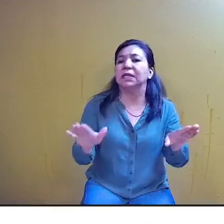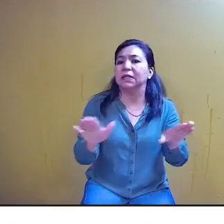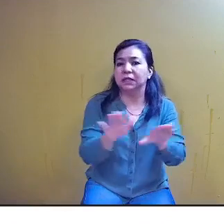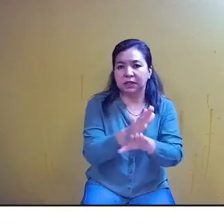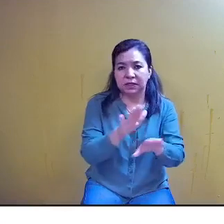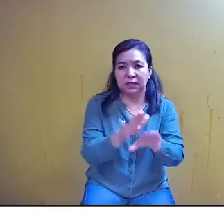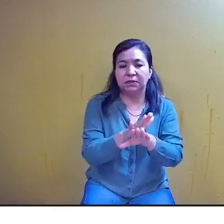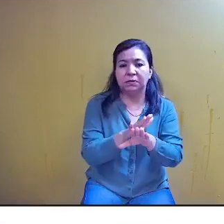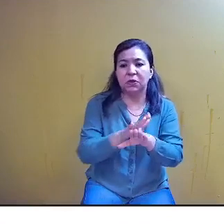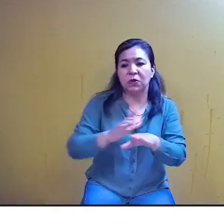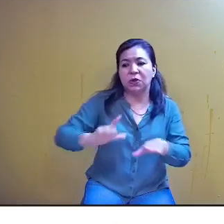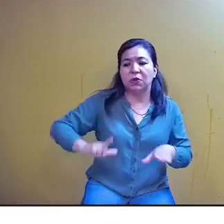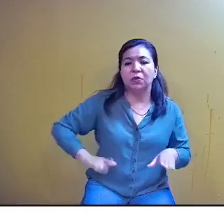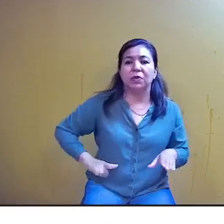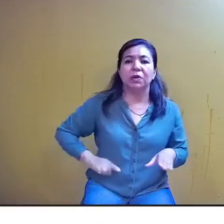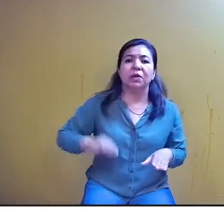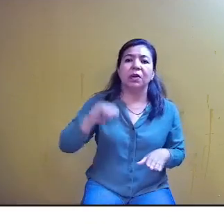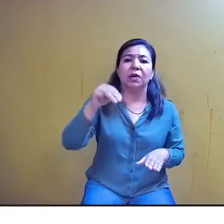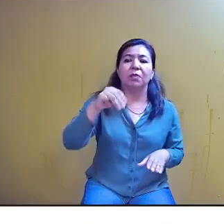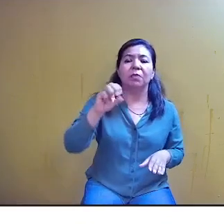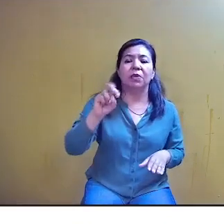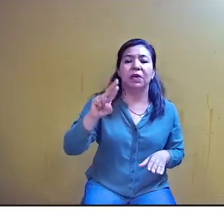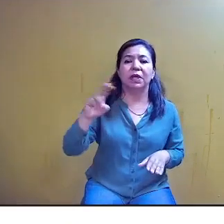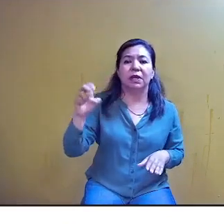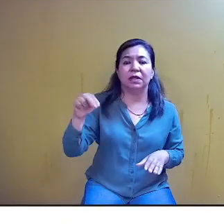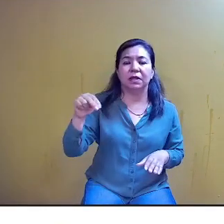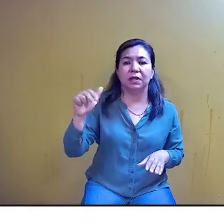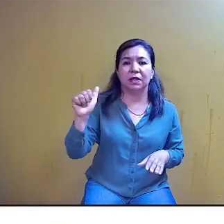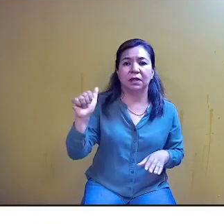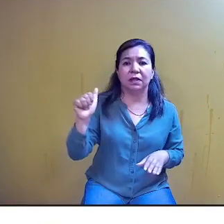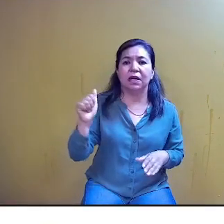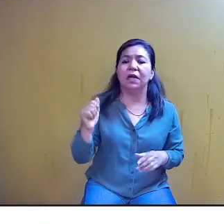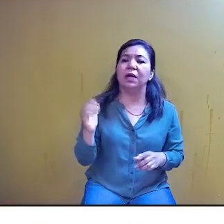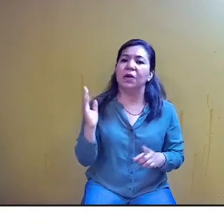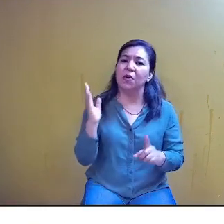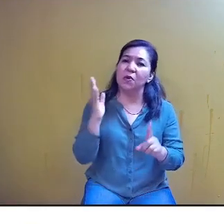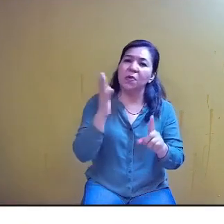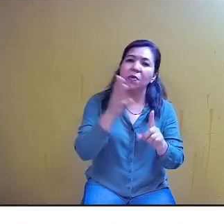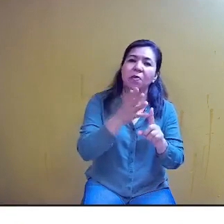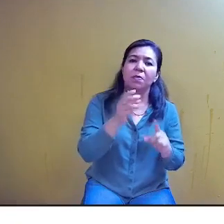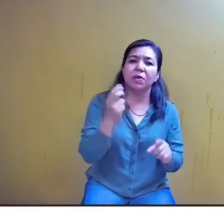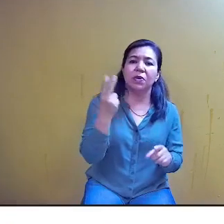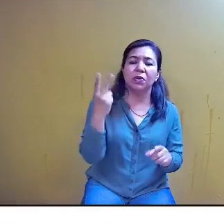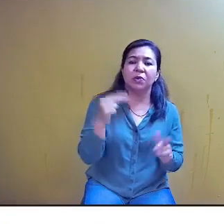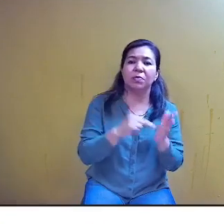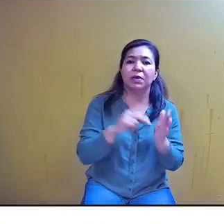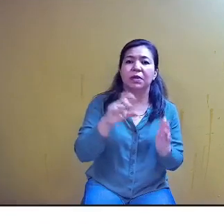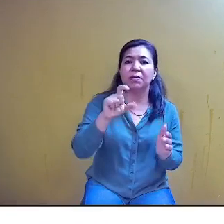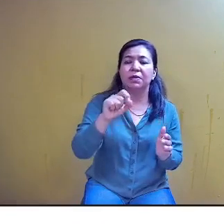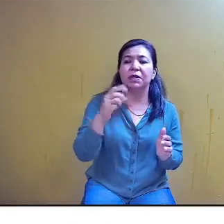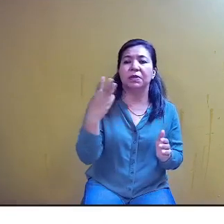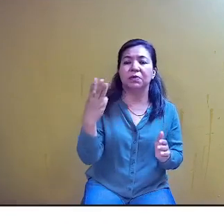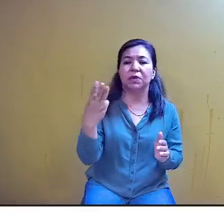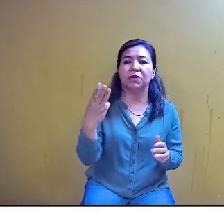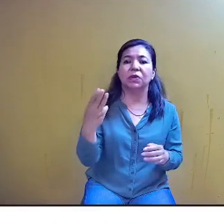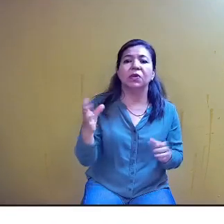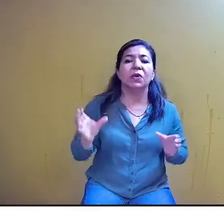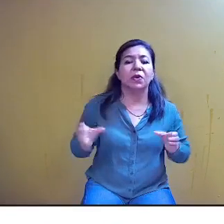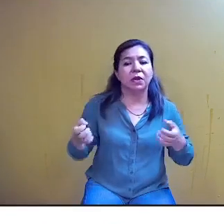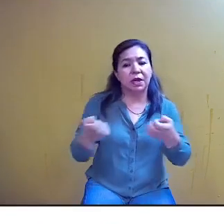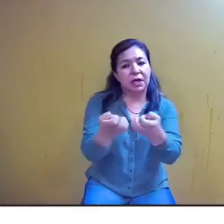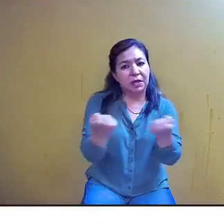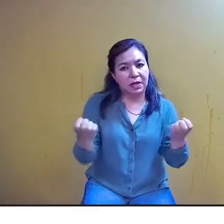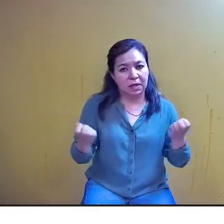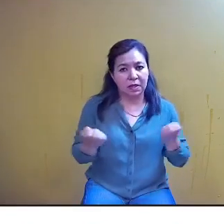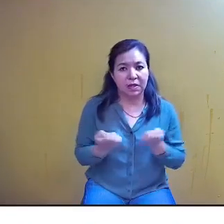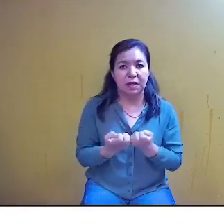en el 2024. AMLO, presidente de México, rumbo al 2024, somos equipo y somos familia, con la bendición